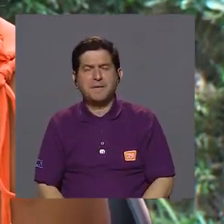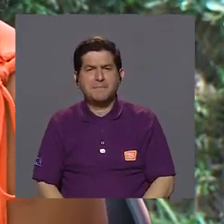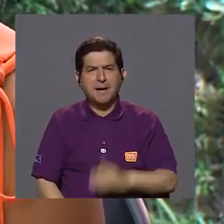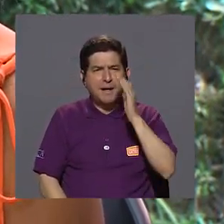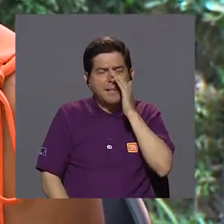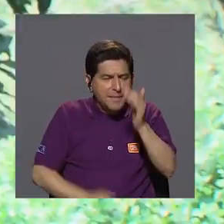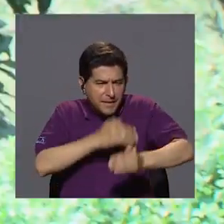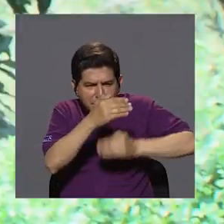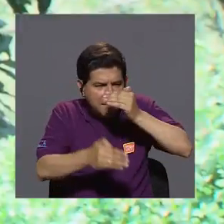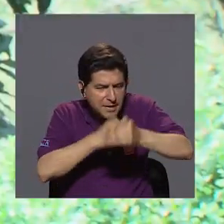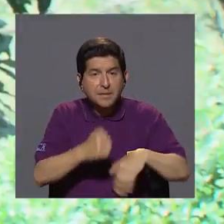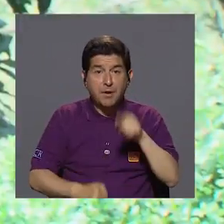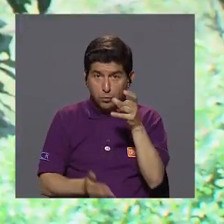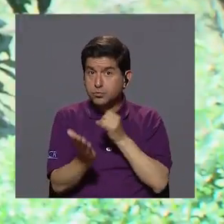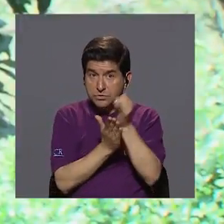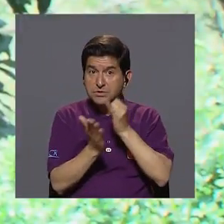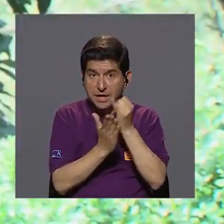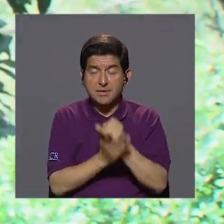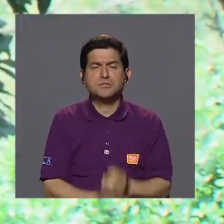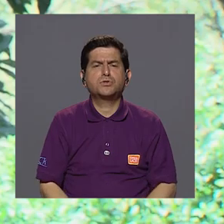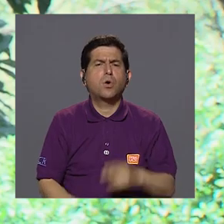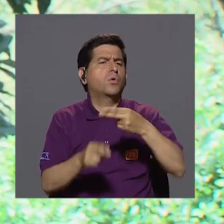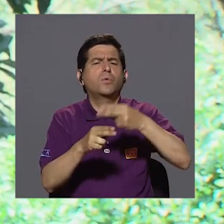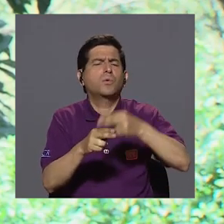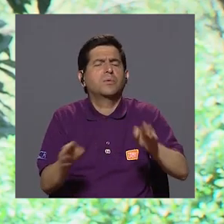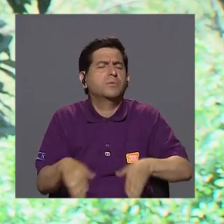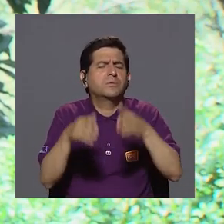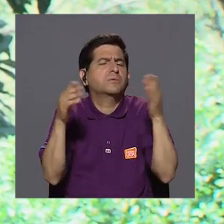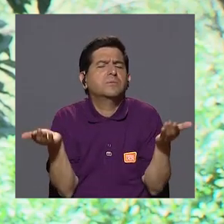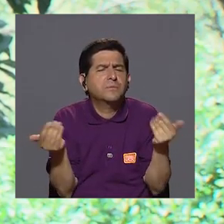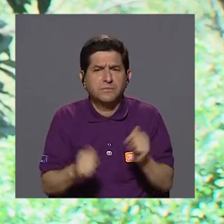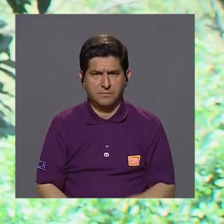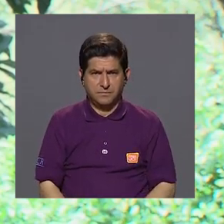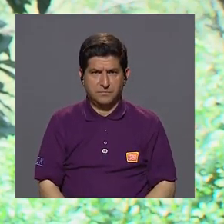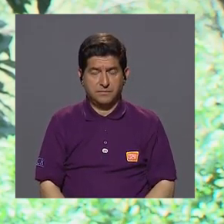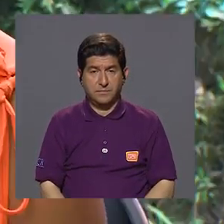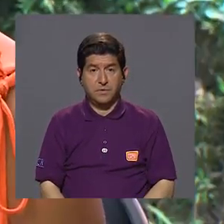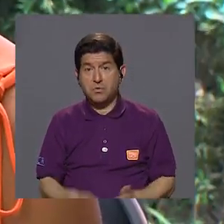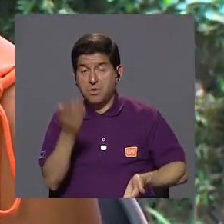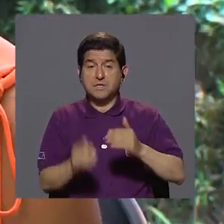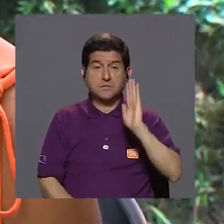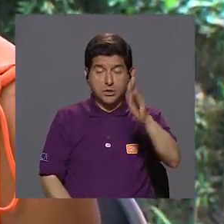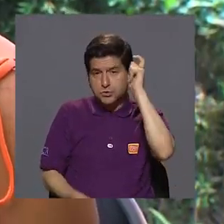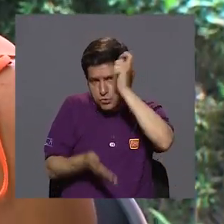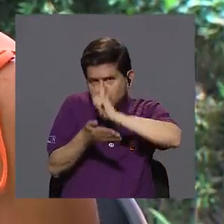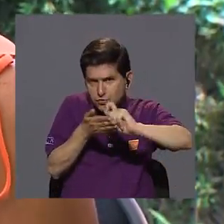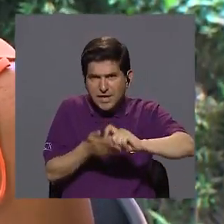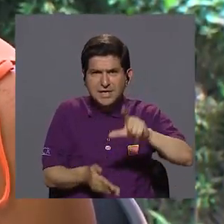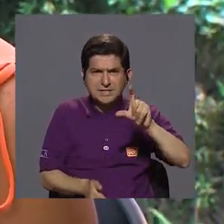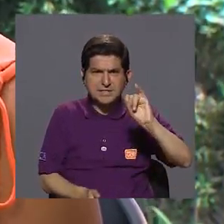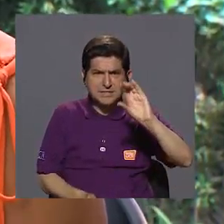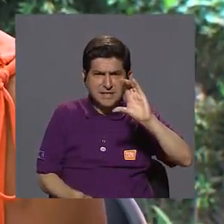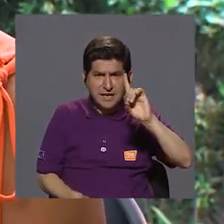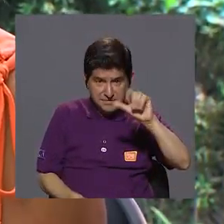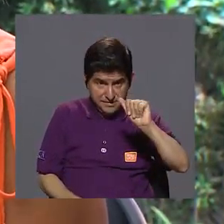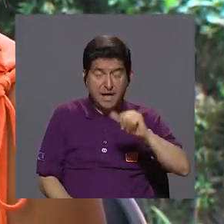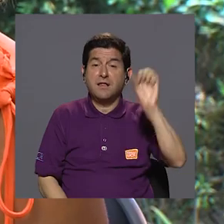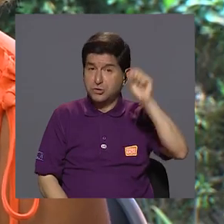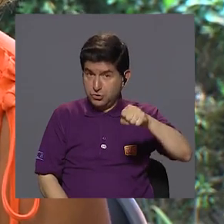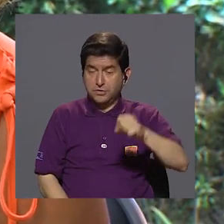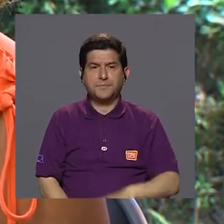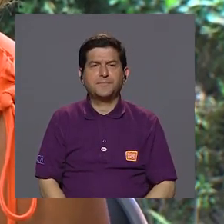tema, al tema de maternaje, si es una investigación, cómo se llama tu investigación, es tu tesis de licenciatura, si